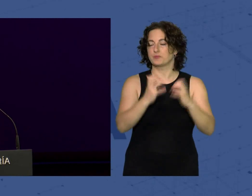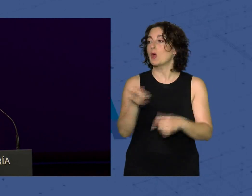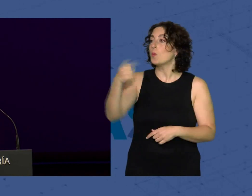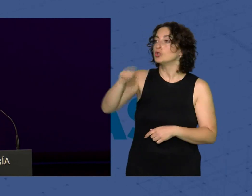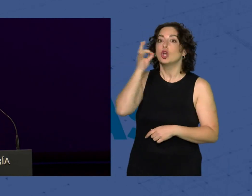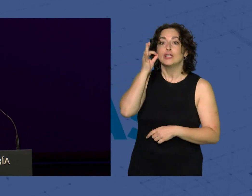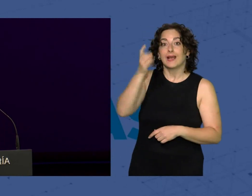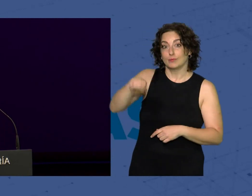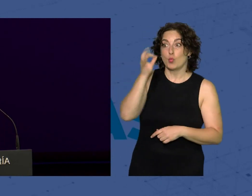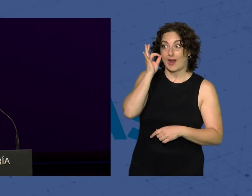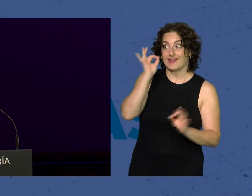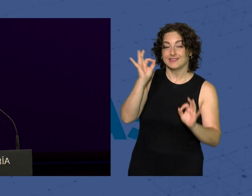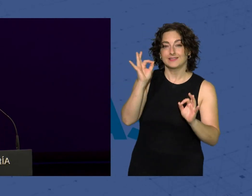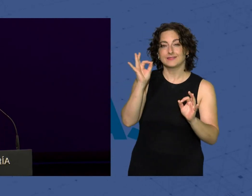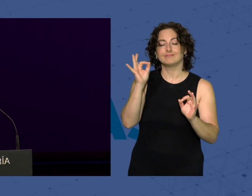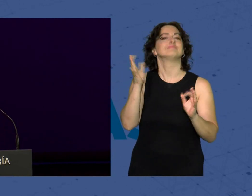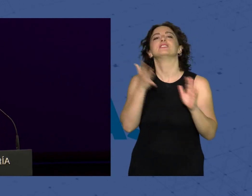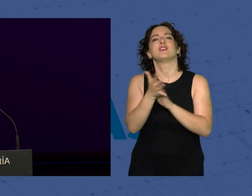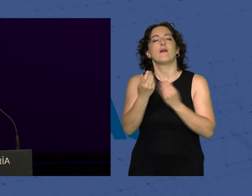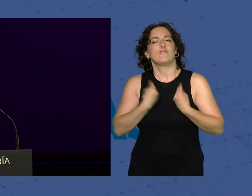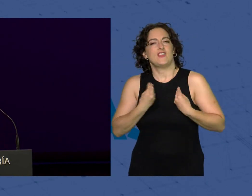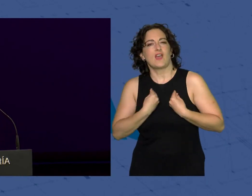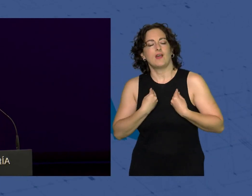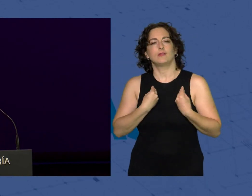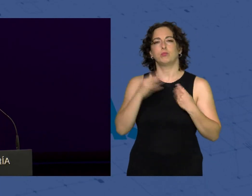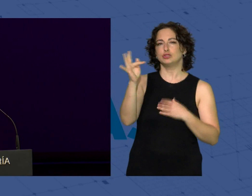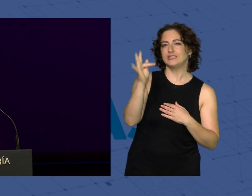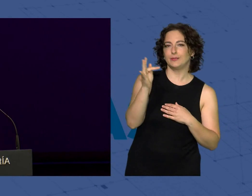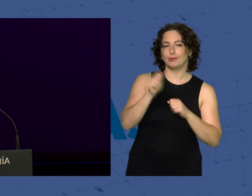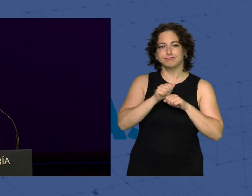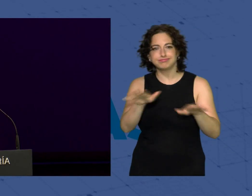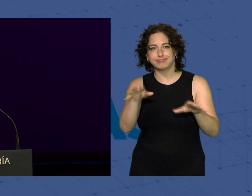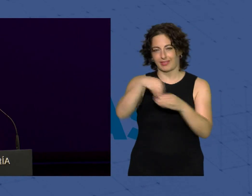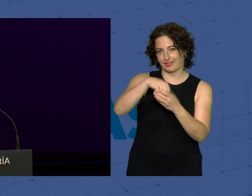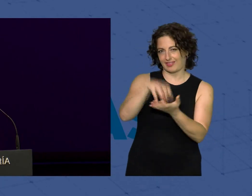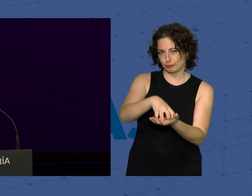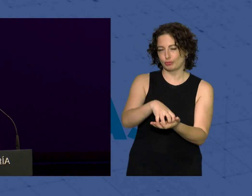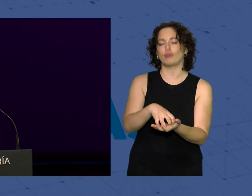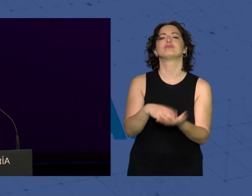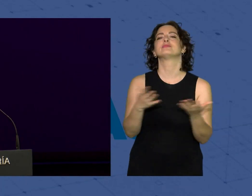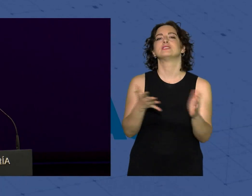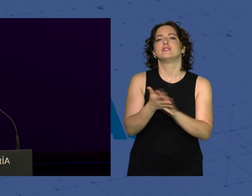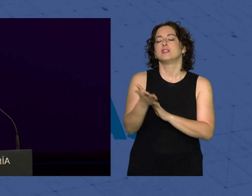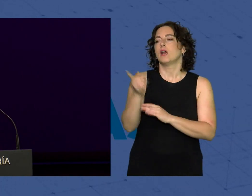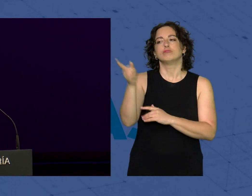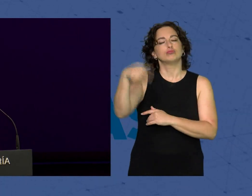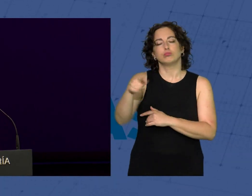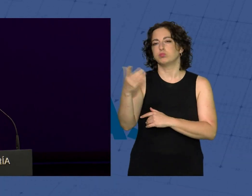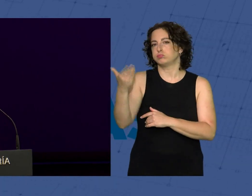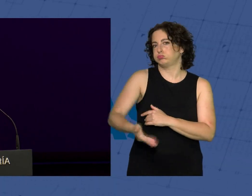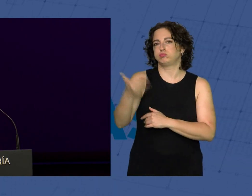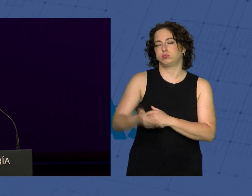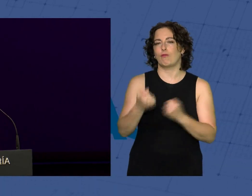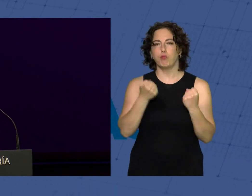las mujeres que llenáis de vida y de positividad nuestros centros, sois una parte muy importante de la